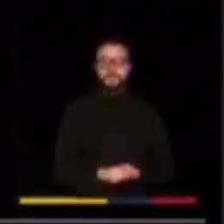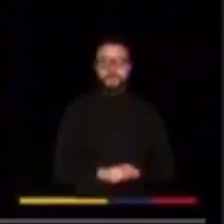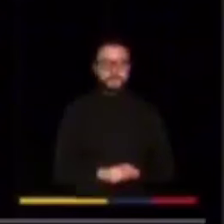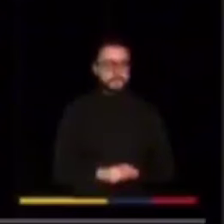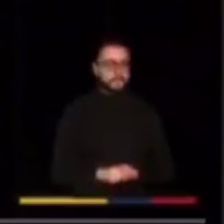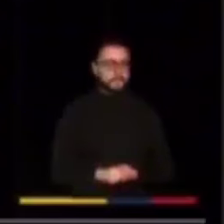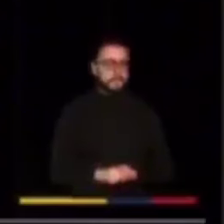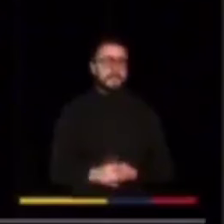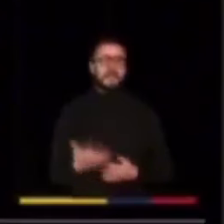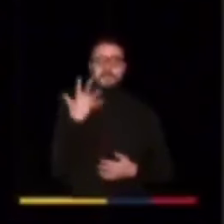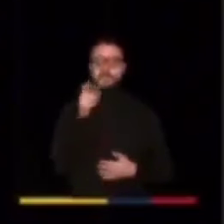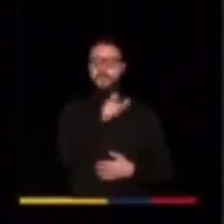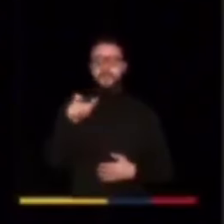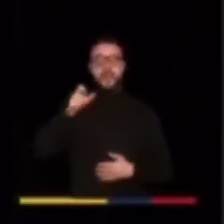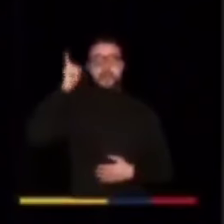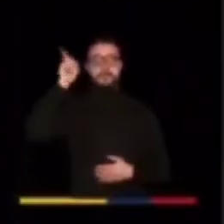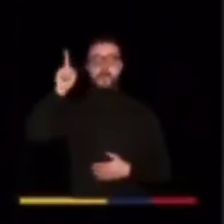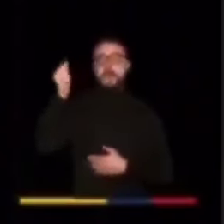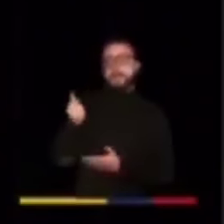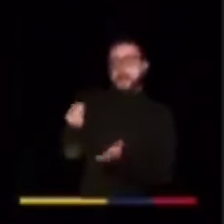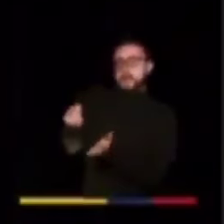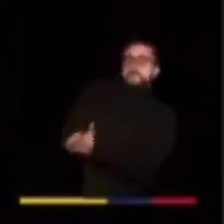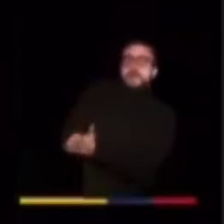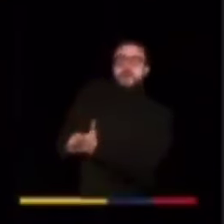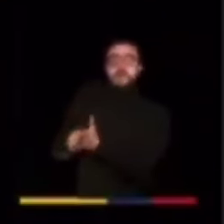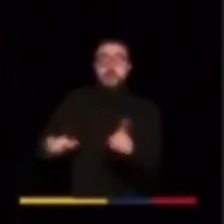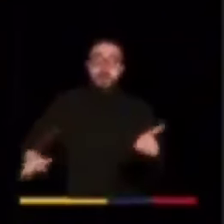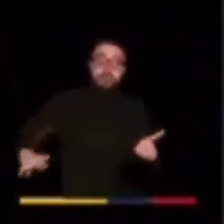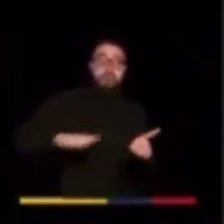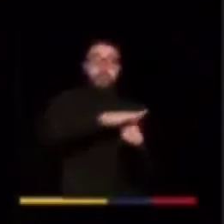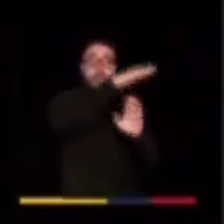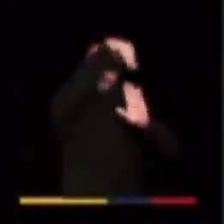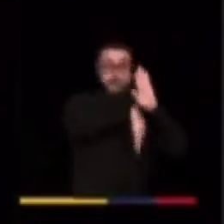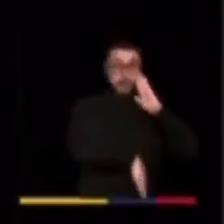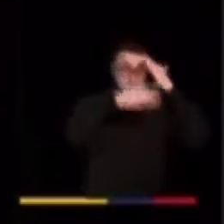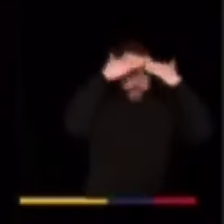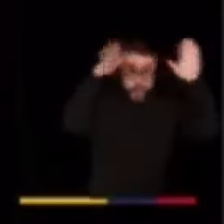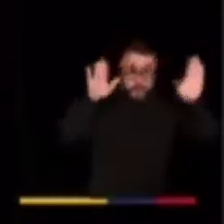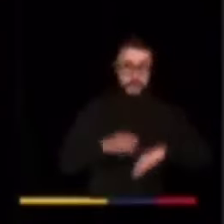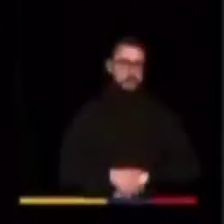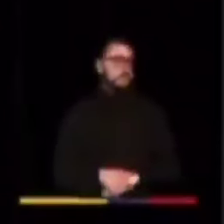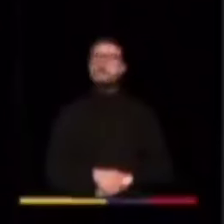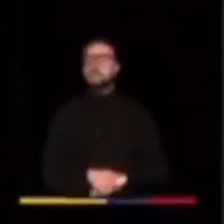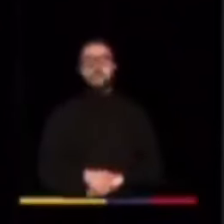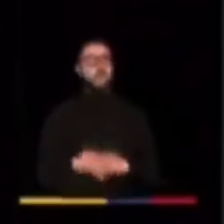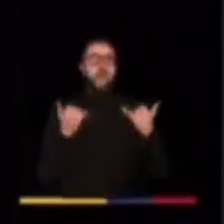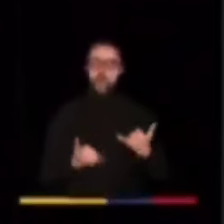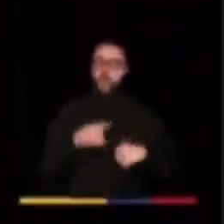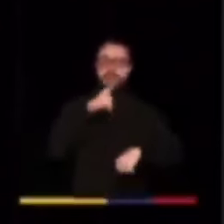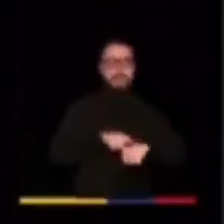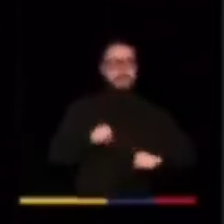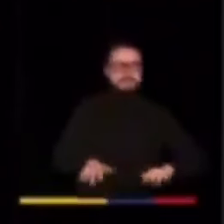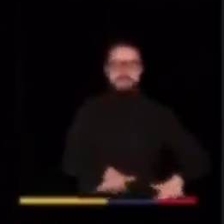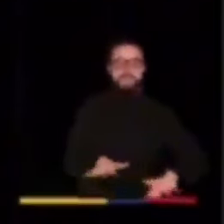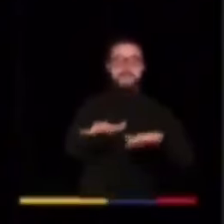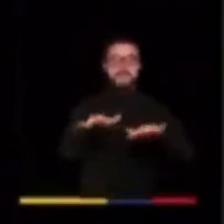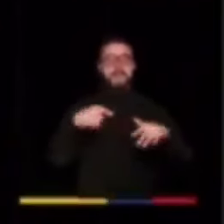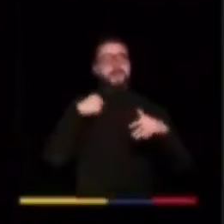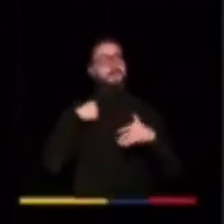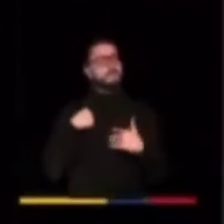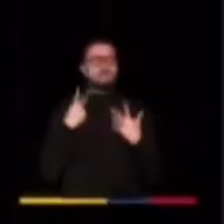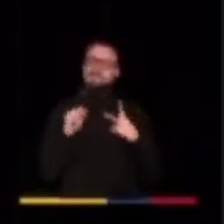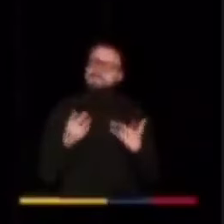Cinco politiqueros pagos no van a hundir la democracia en Colombia. Llegó el momento de moverse. No hubiera querido que fuera así, lo